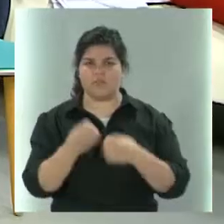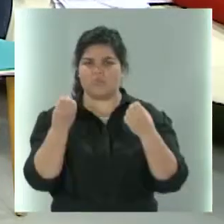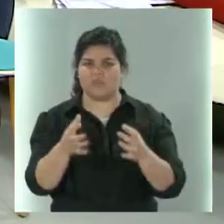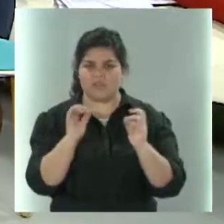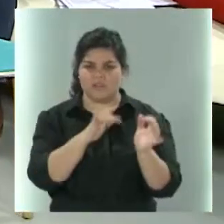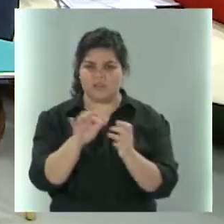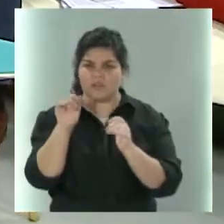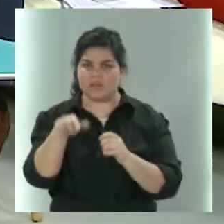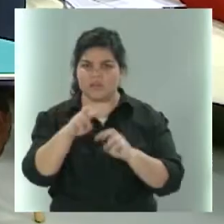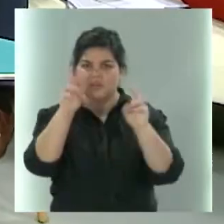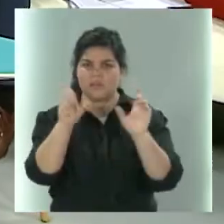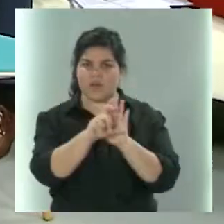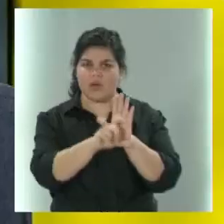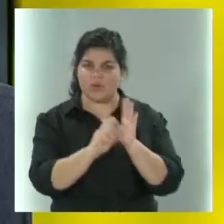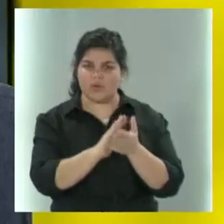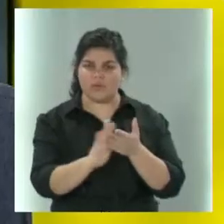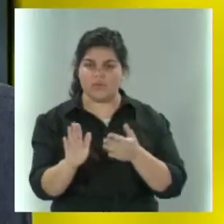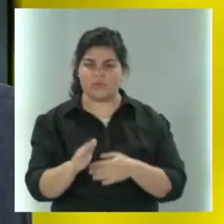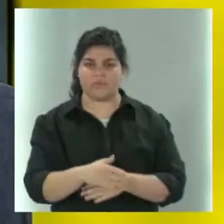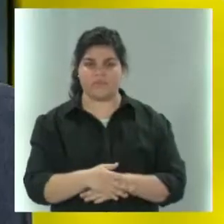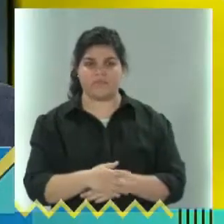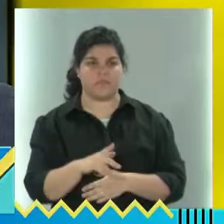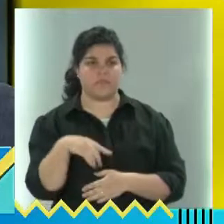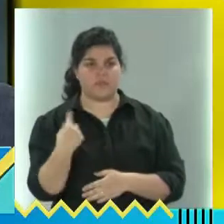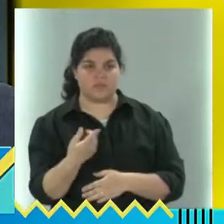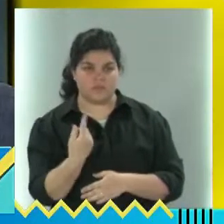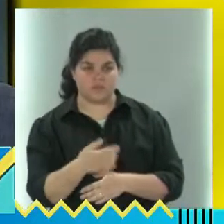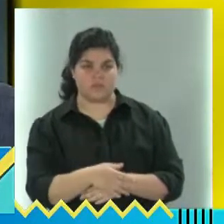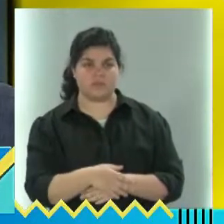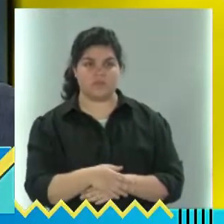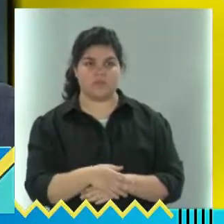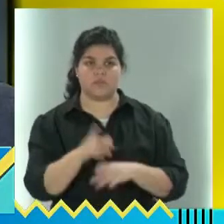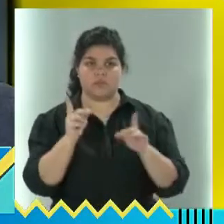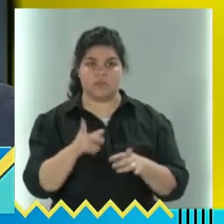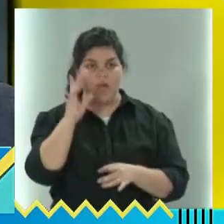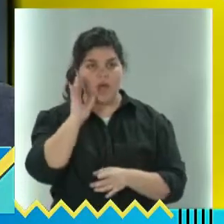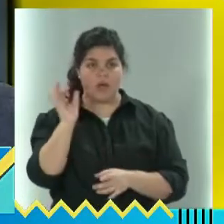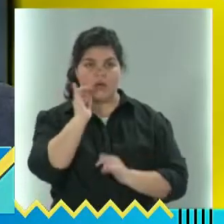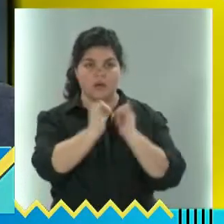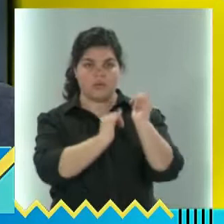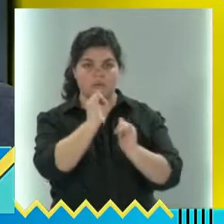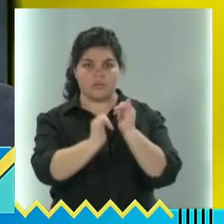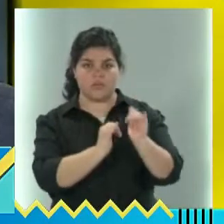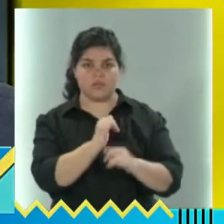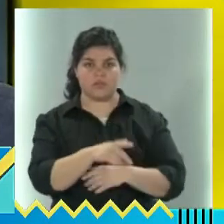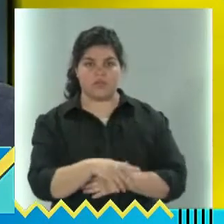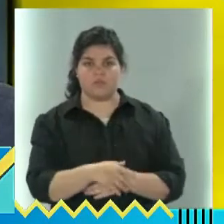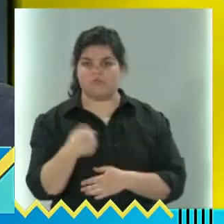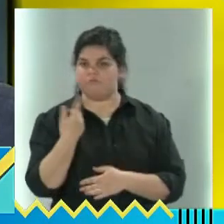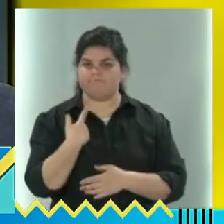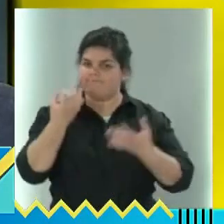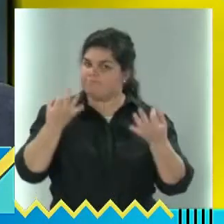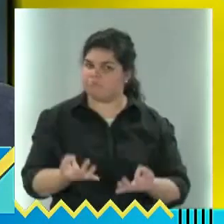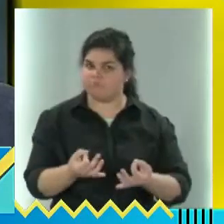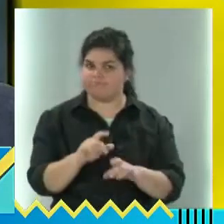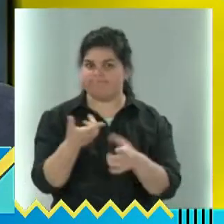al nuevo código? Bueno, para empezar, nosotros, y en esto marcando un poco también la postura, no vemos bien la